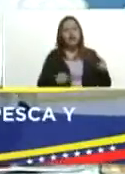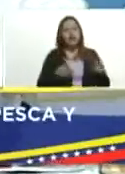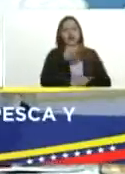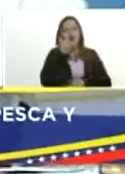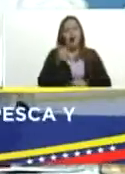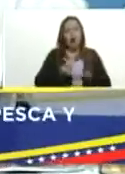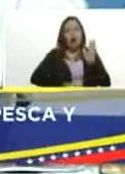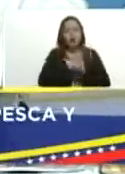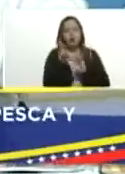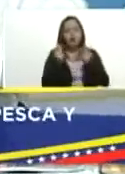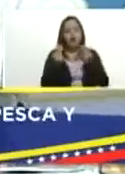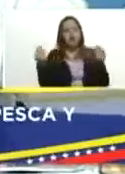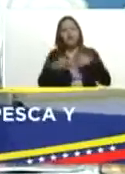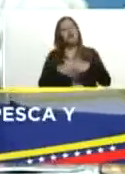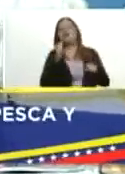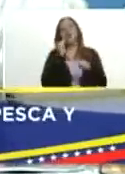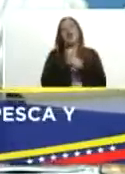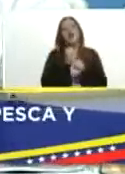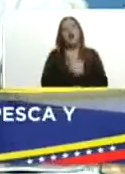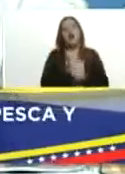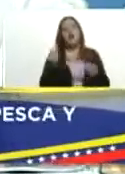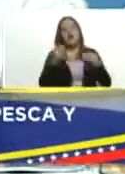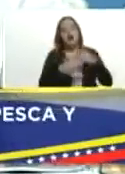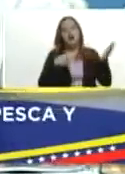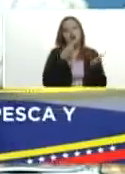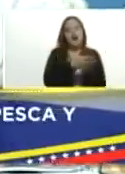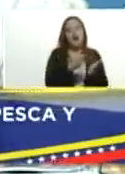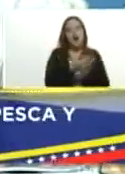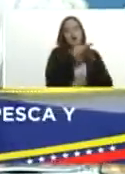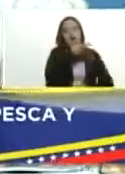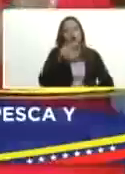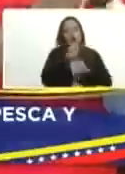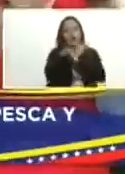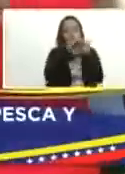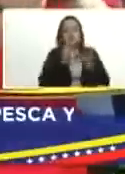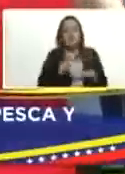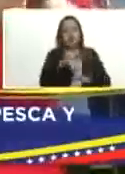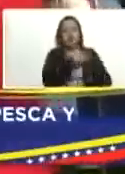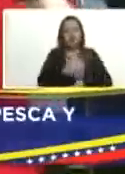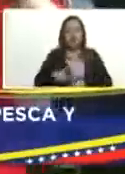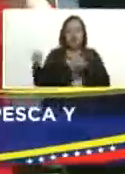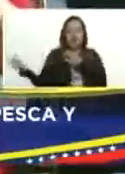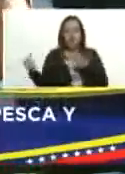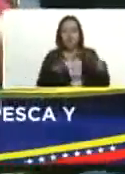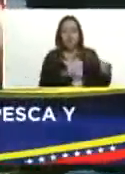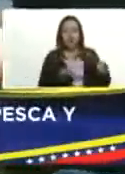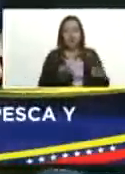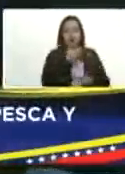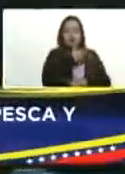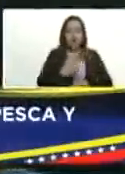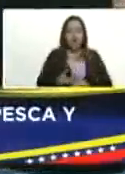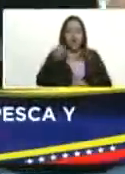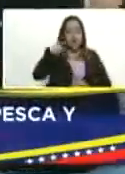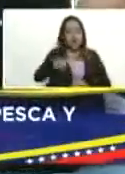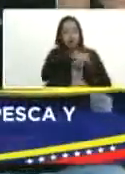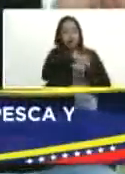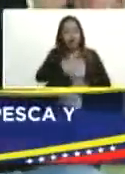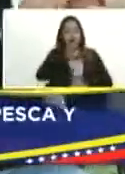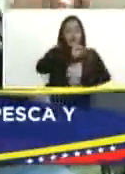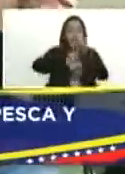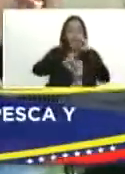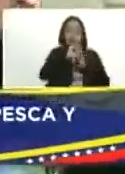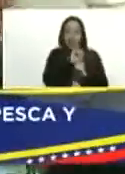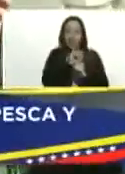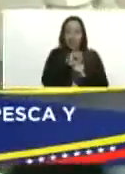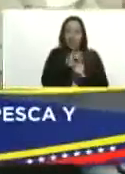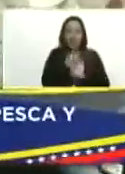riqueza, venga más trabajo, venga más salario y venga mayor felicidad, presidente. Bienvenido, presidente, y aquí estamos para defenderlo